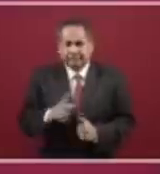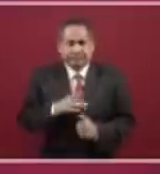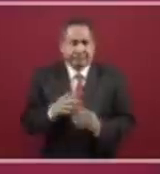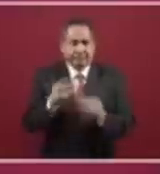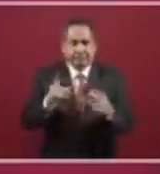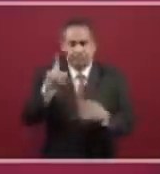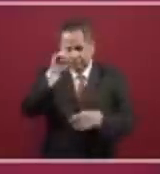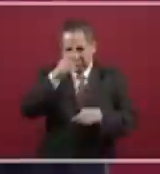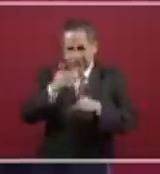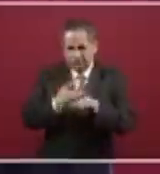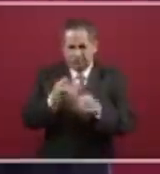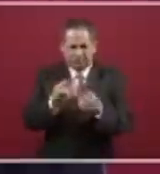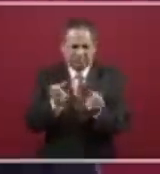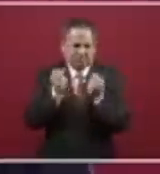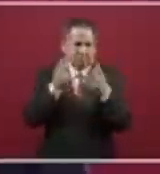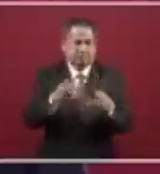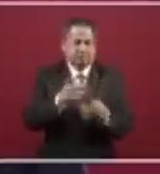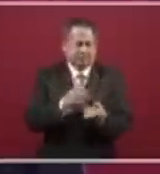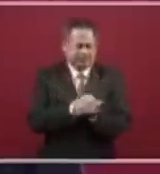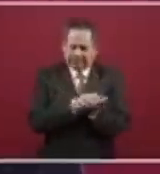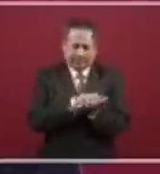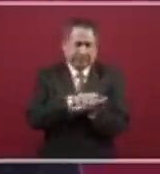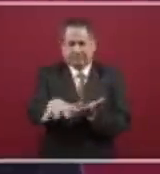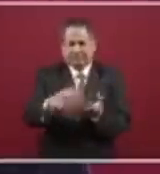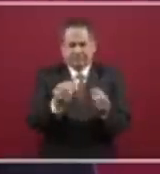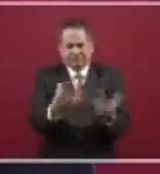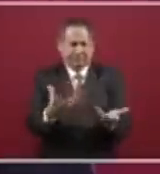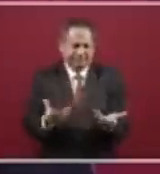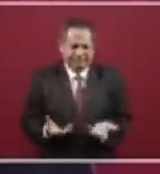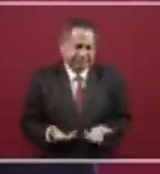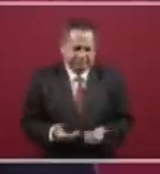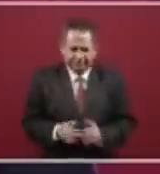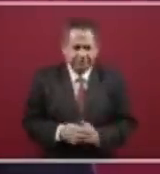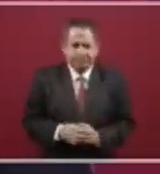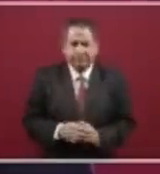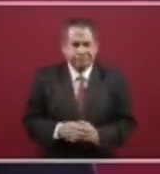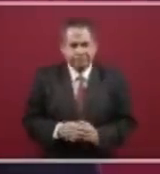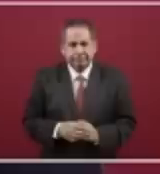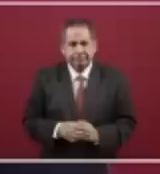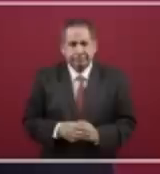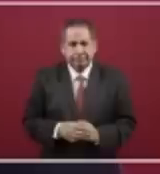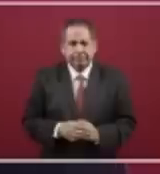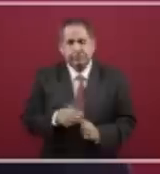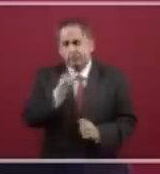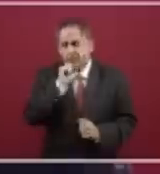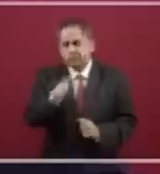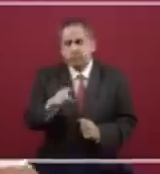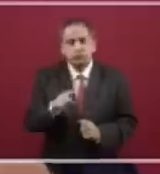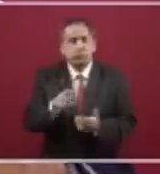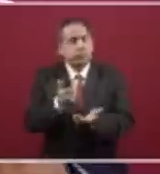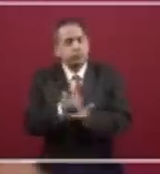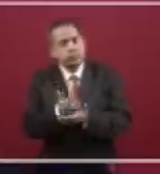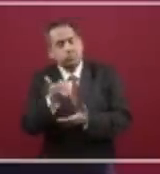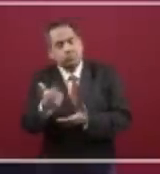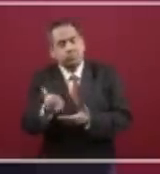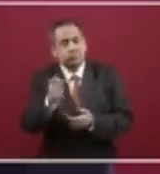y asesores como arroz este lo del pago